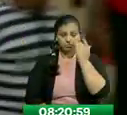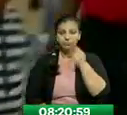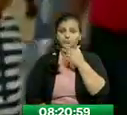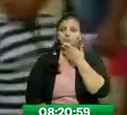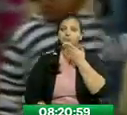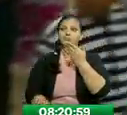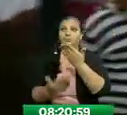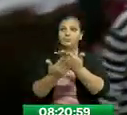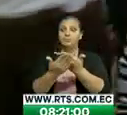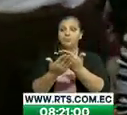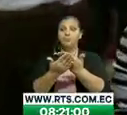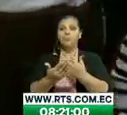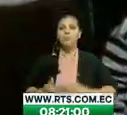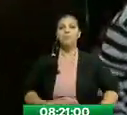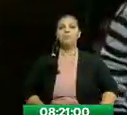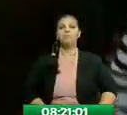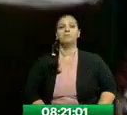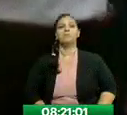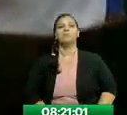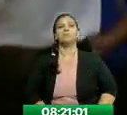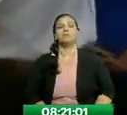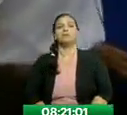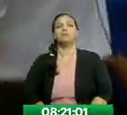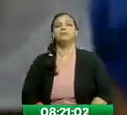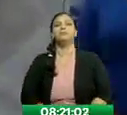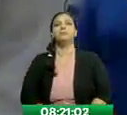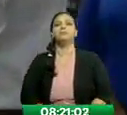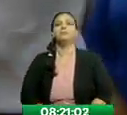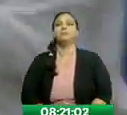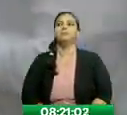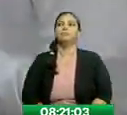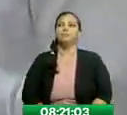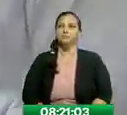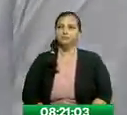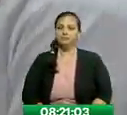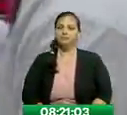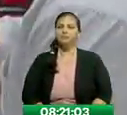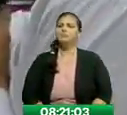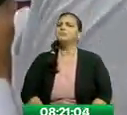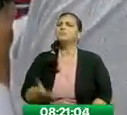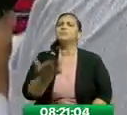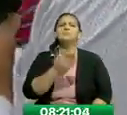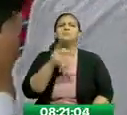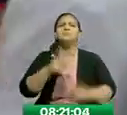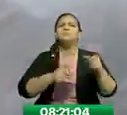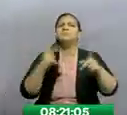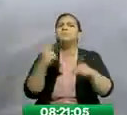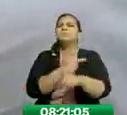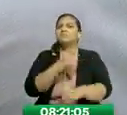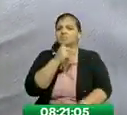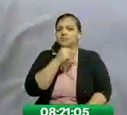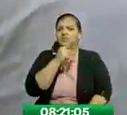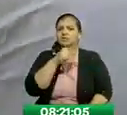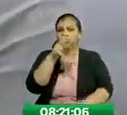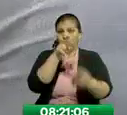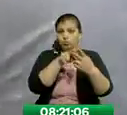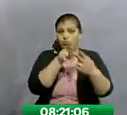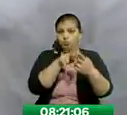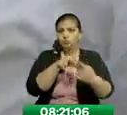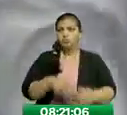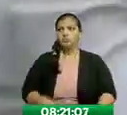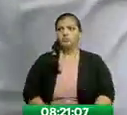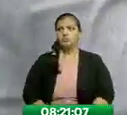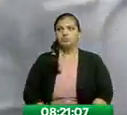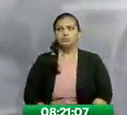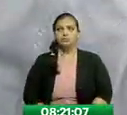interesante... ¿Quiénes son estas personas que atentan contra los niños? Buenos días, caballero. Aquí hay, entre